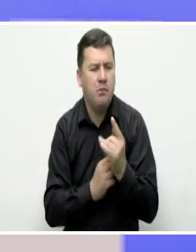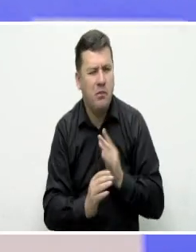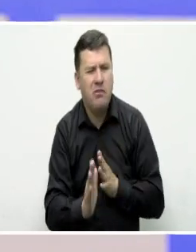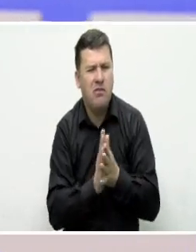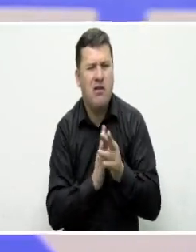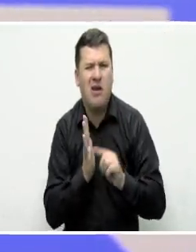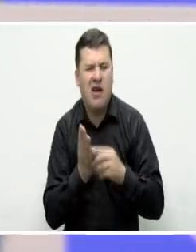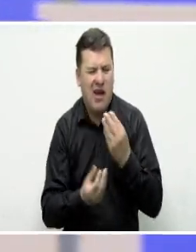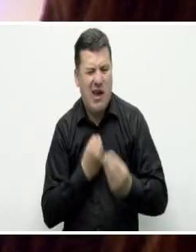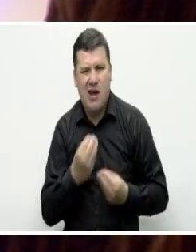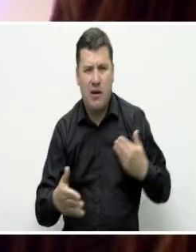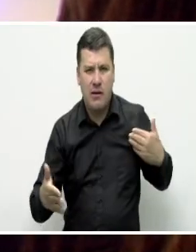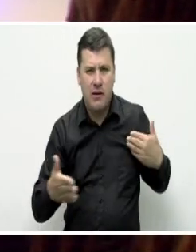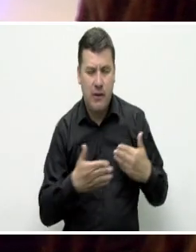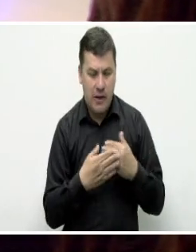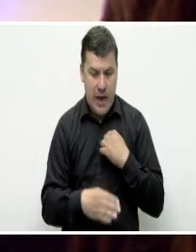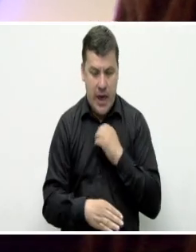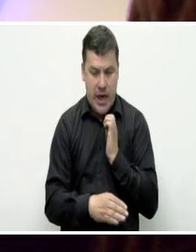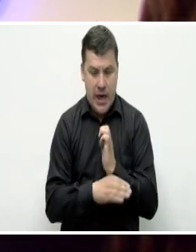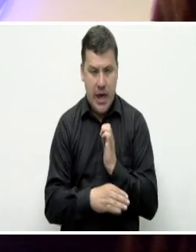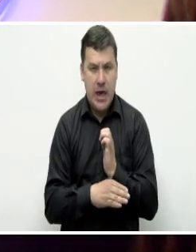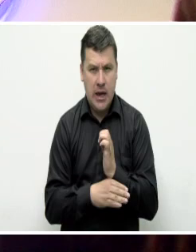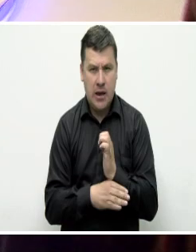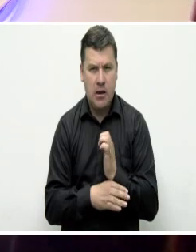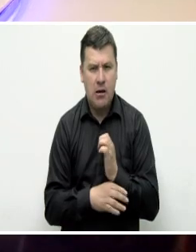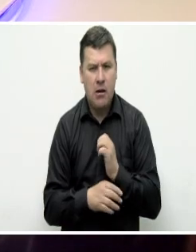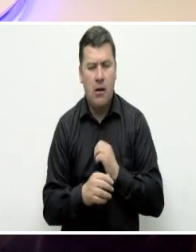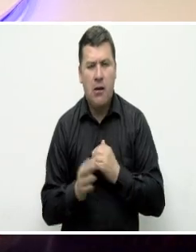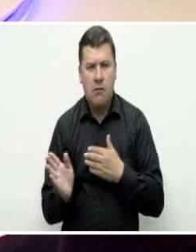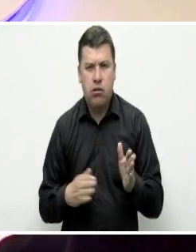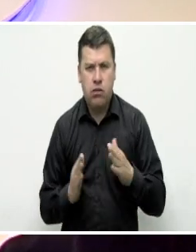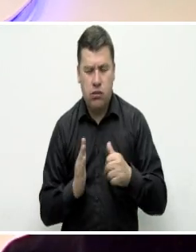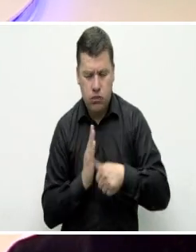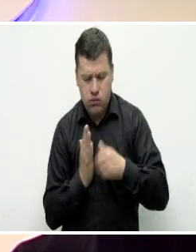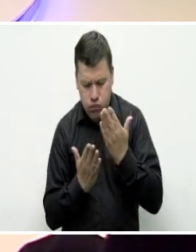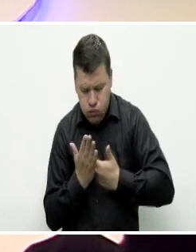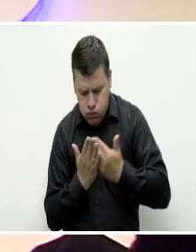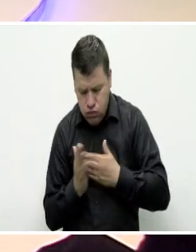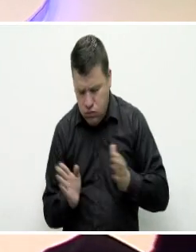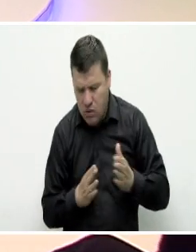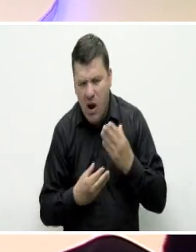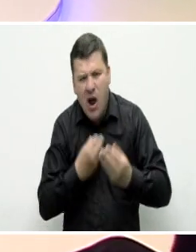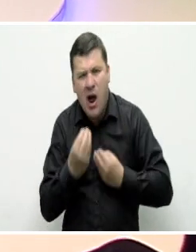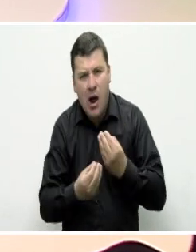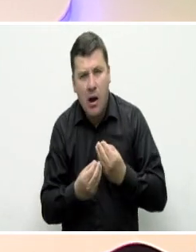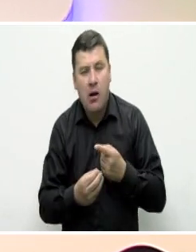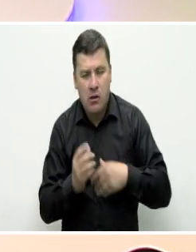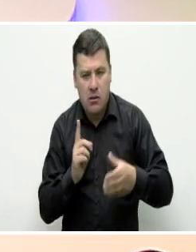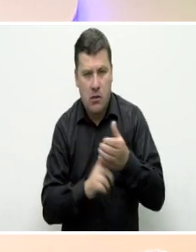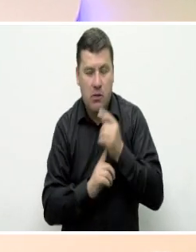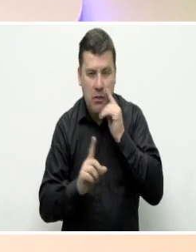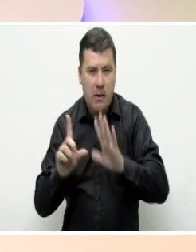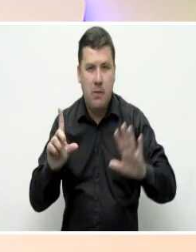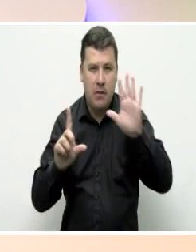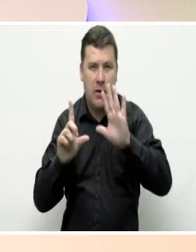es lo que hizo nuestra entidad en la producción de los documentos de identidad en este